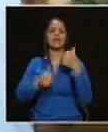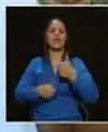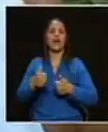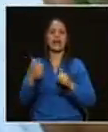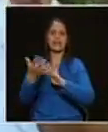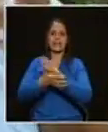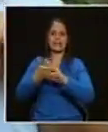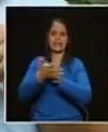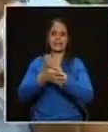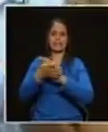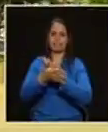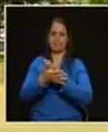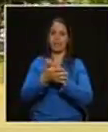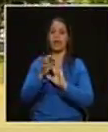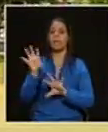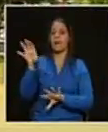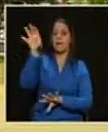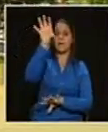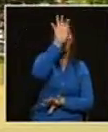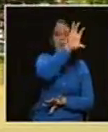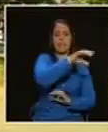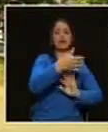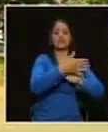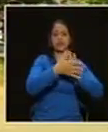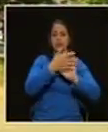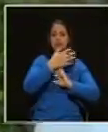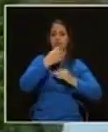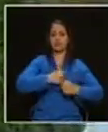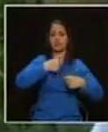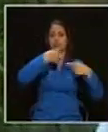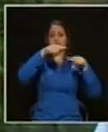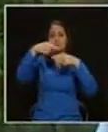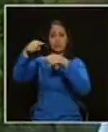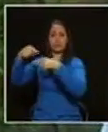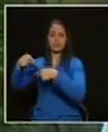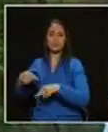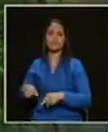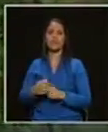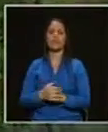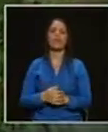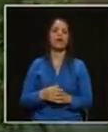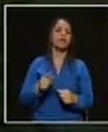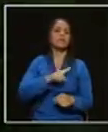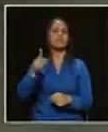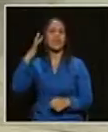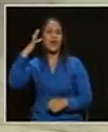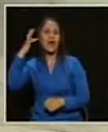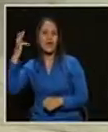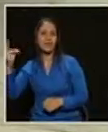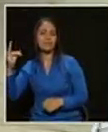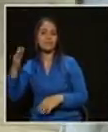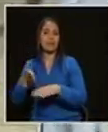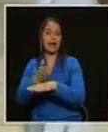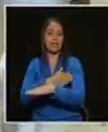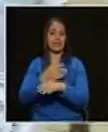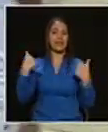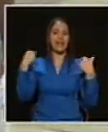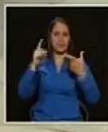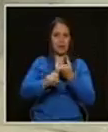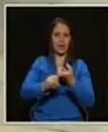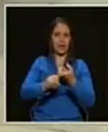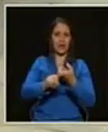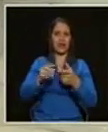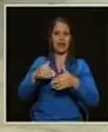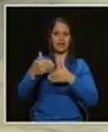propia lengua de señas. Con los hipoacúsicos o con los ensordecidos, los poslingüísticos, pues la estrategia será la